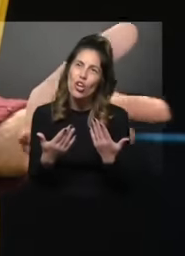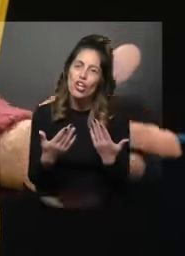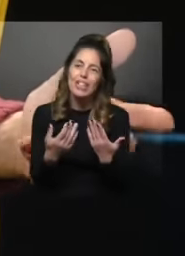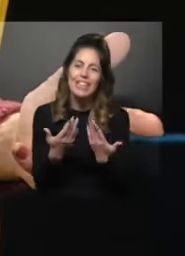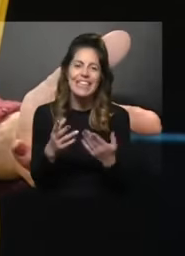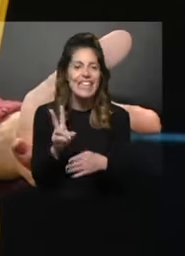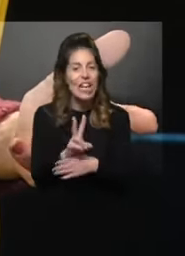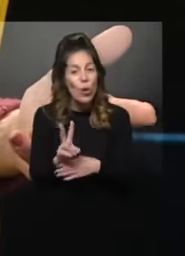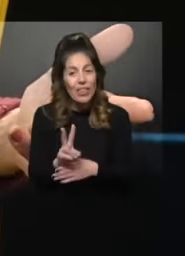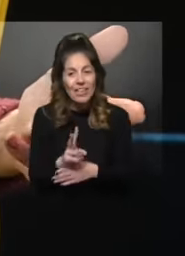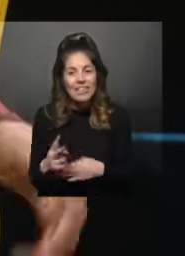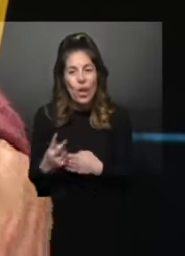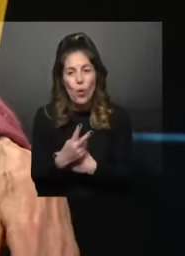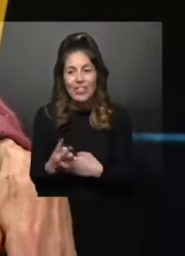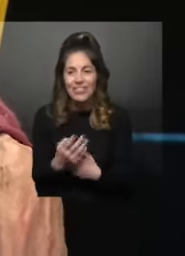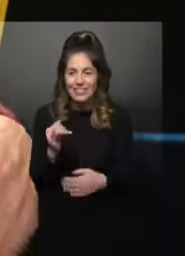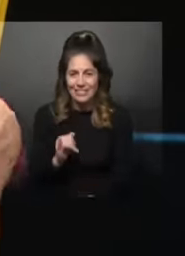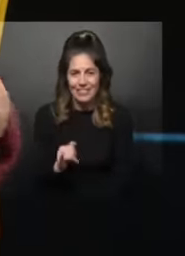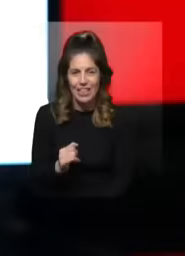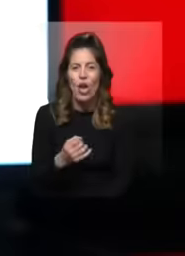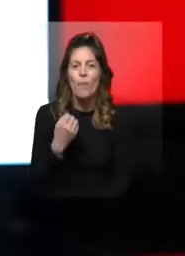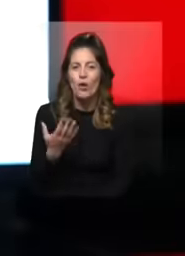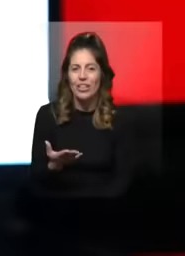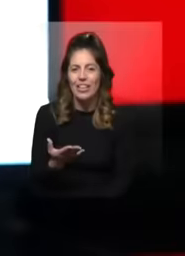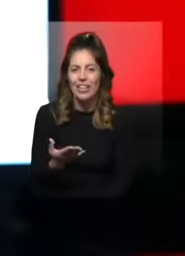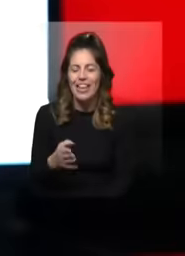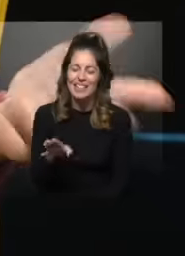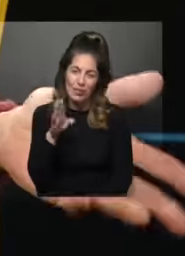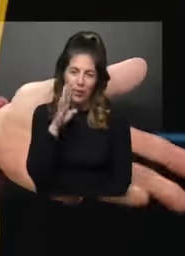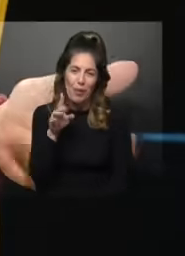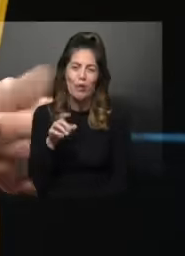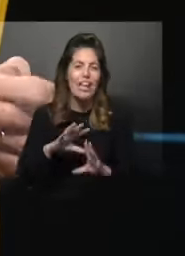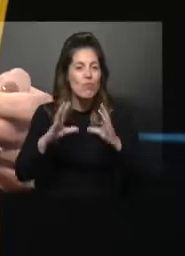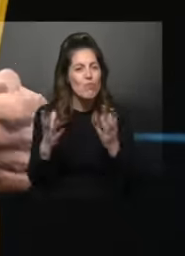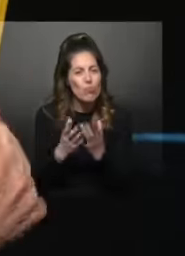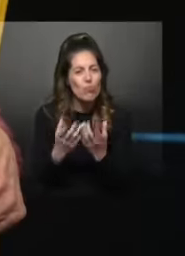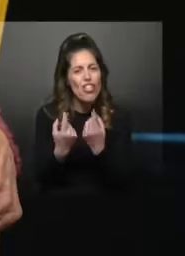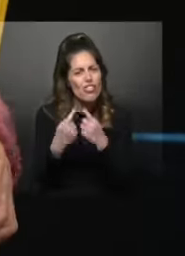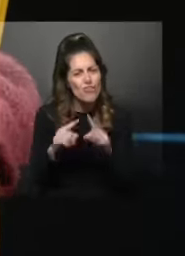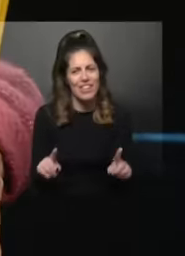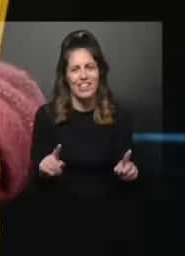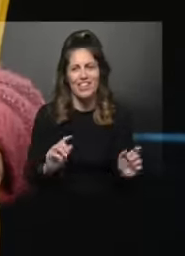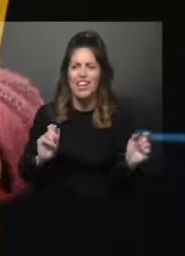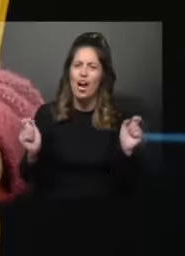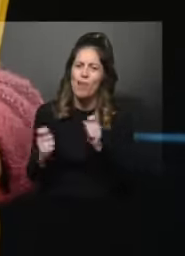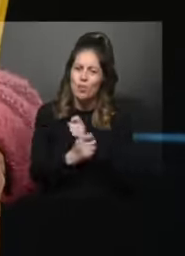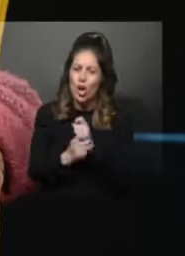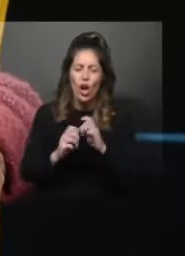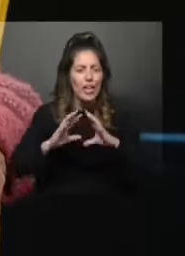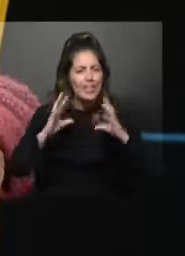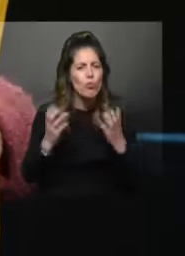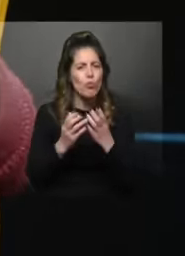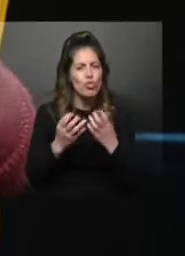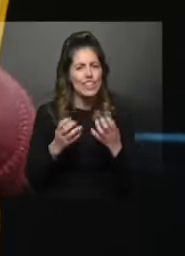que cuidarse, porque el mundo viene de otra manera y viene tratando de